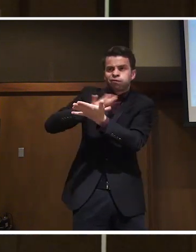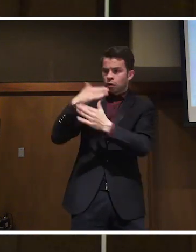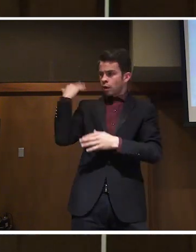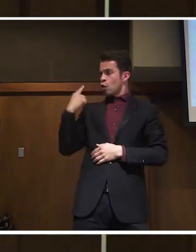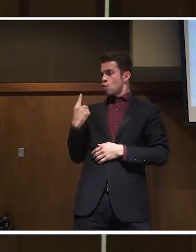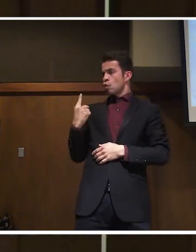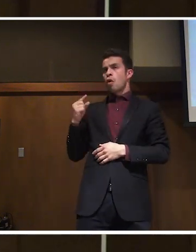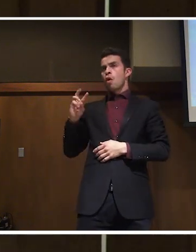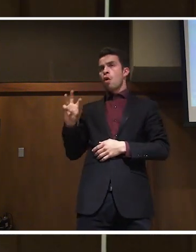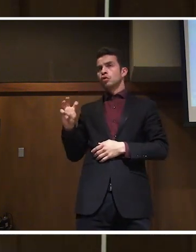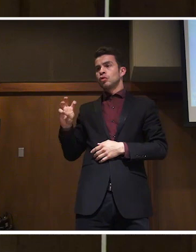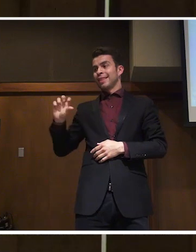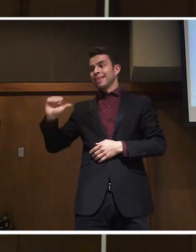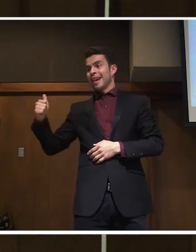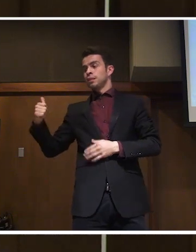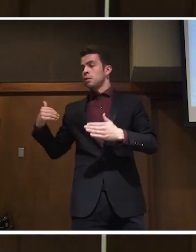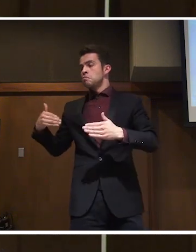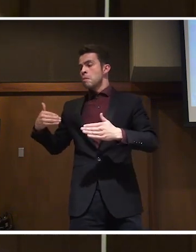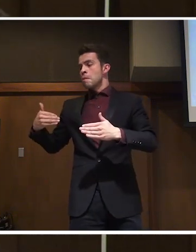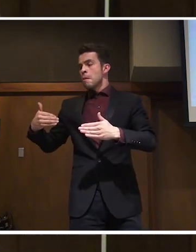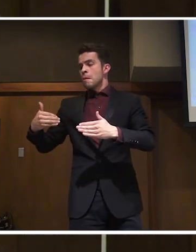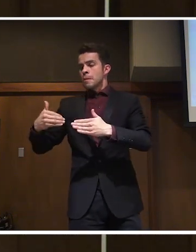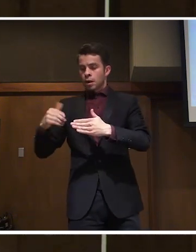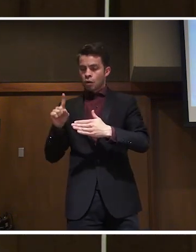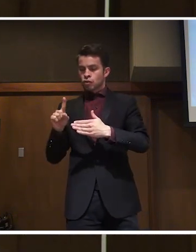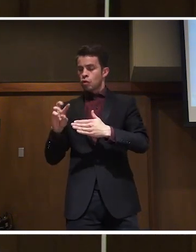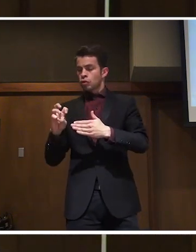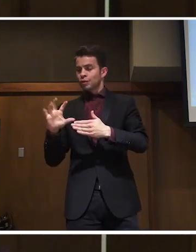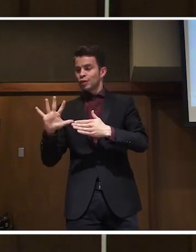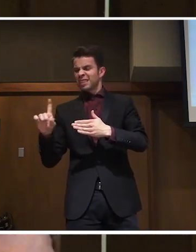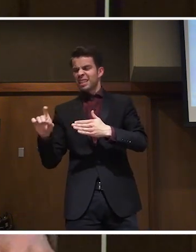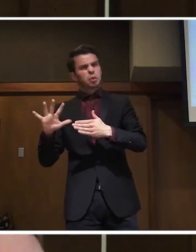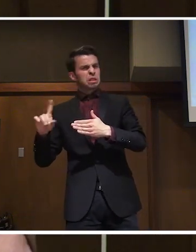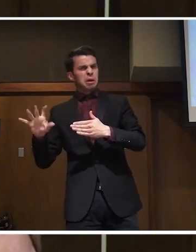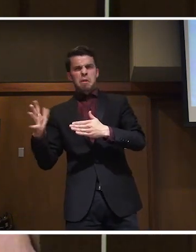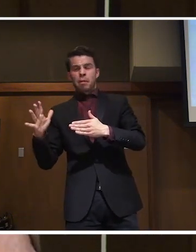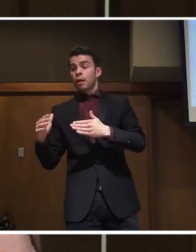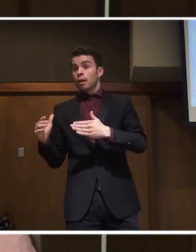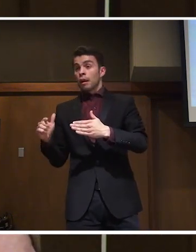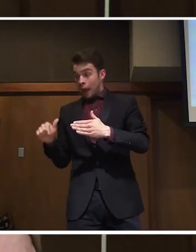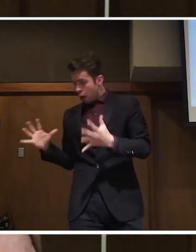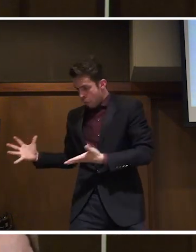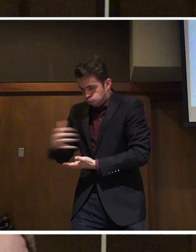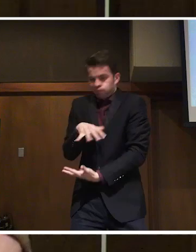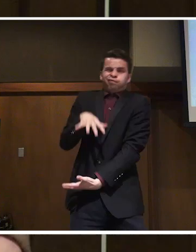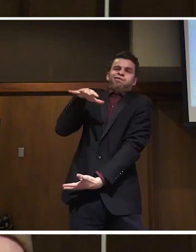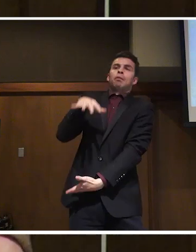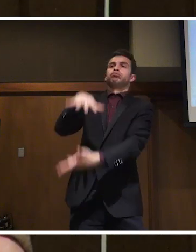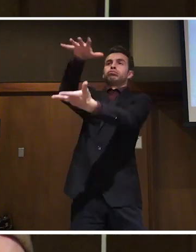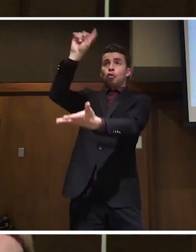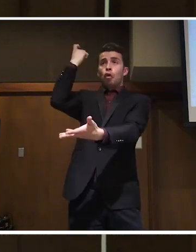desde 1810 hasta 1856-57, cuando se la ofreció al gobierno.